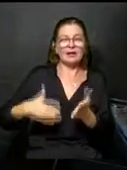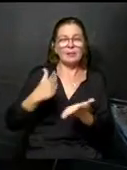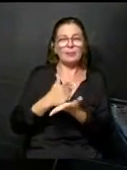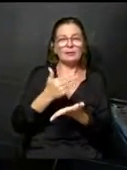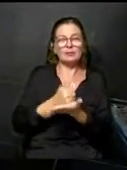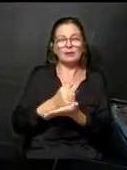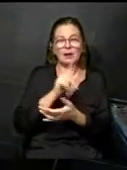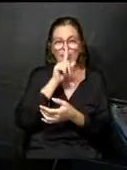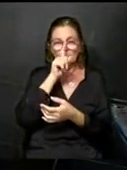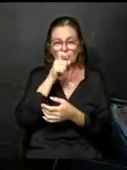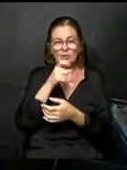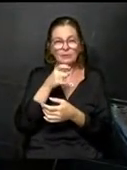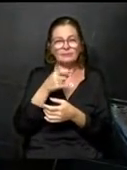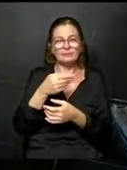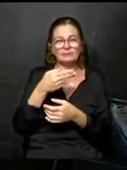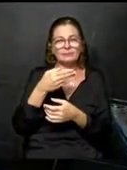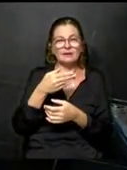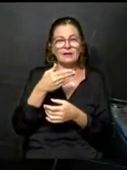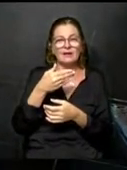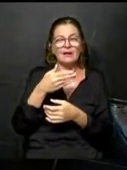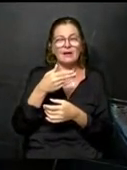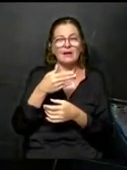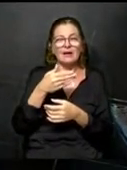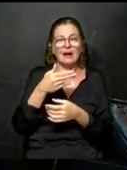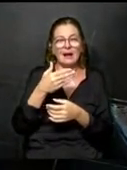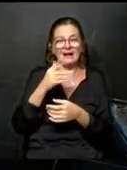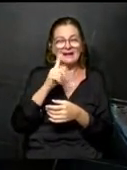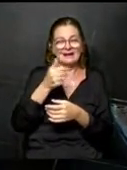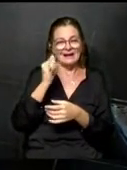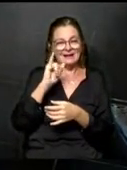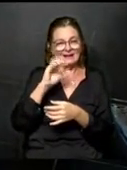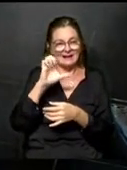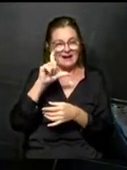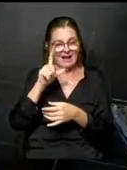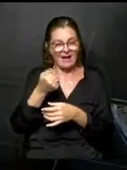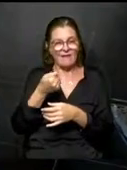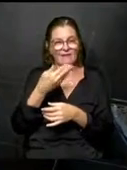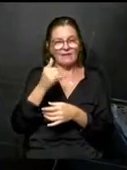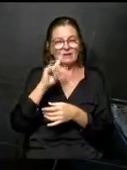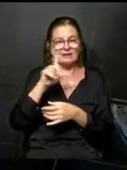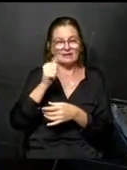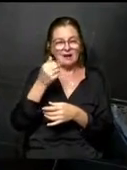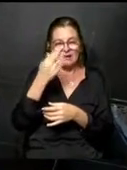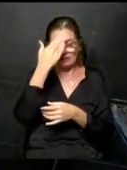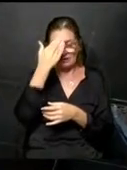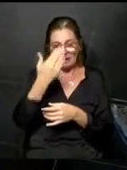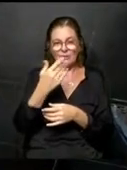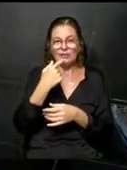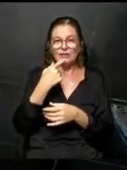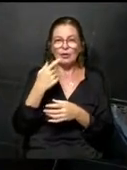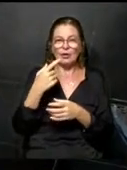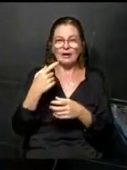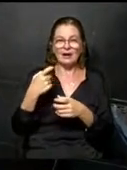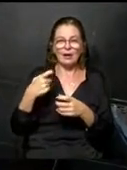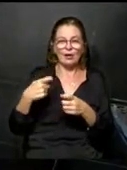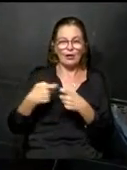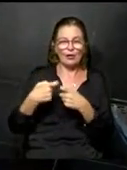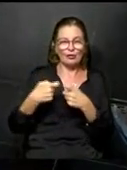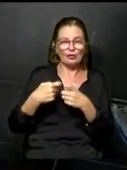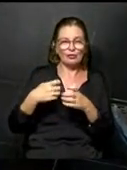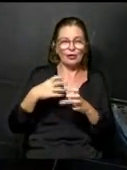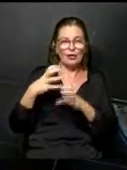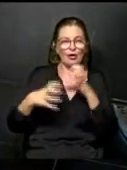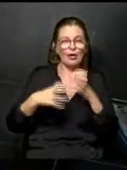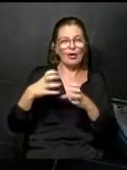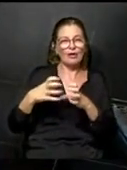de Montevideo, Graciela Villar, del Frente Amplio, dijo que es legítimo que la coalición multicolor haya creado el partido